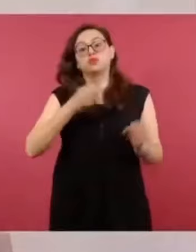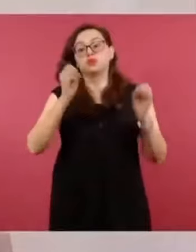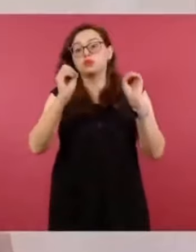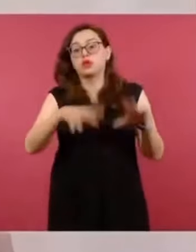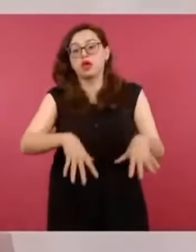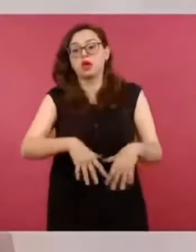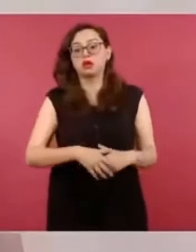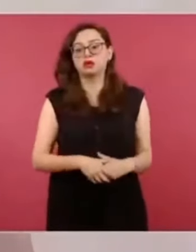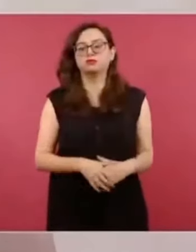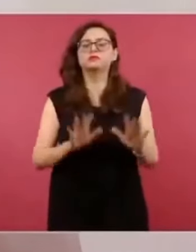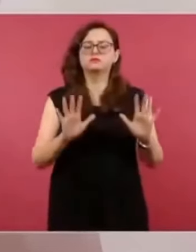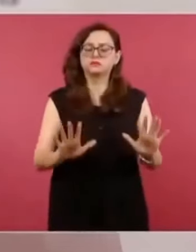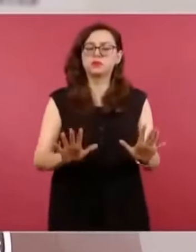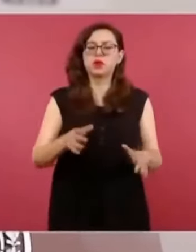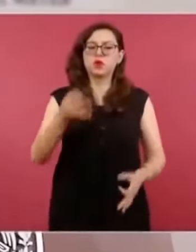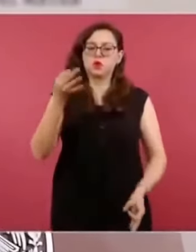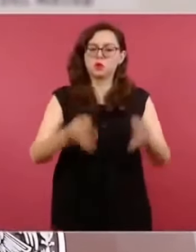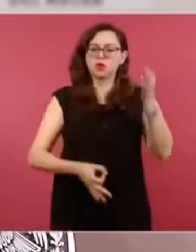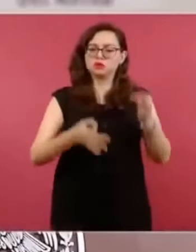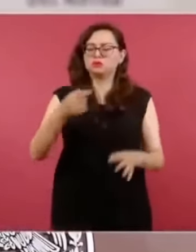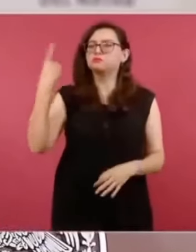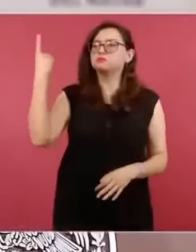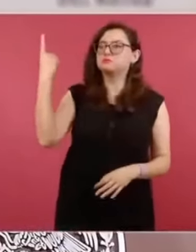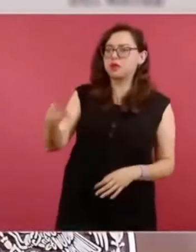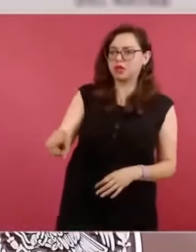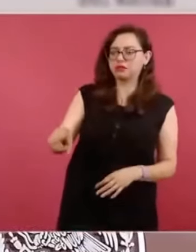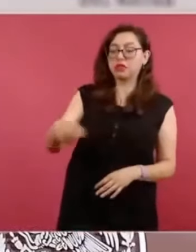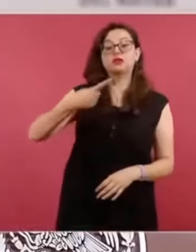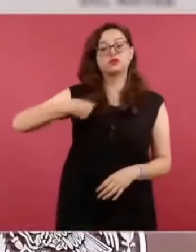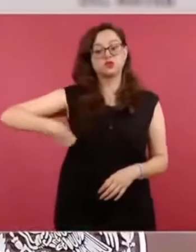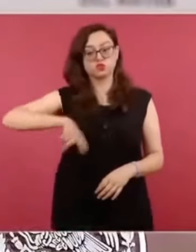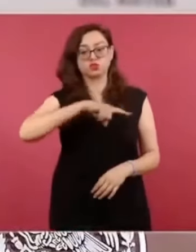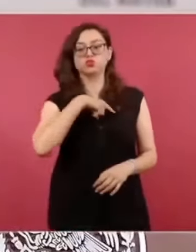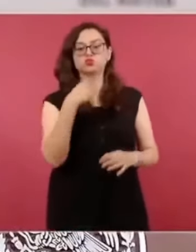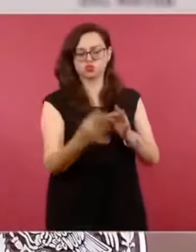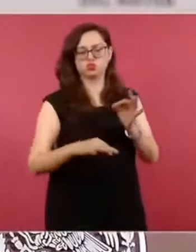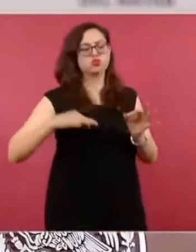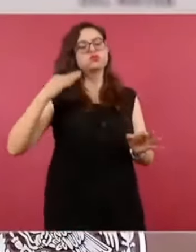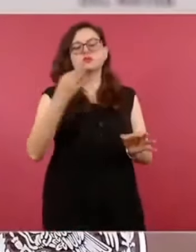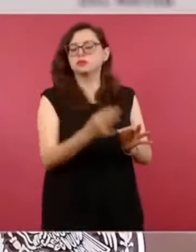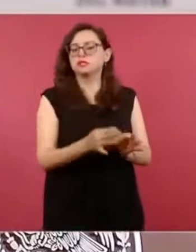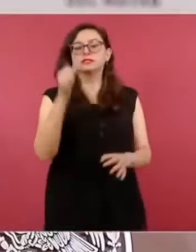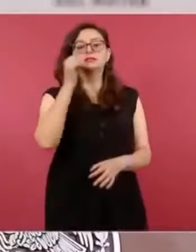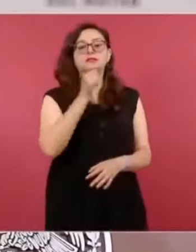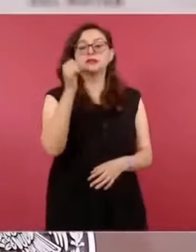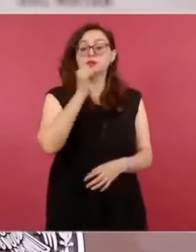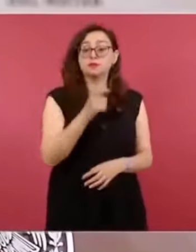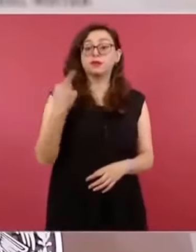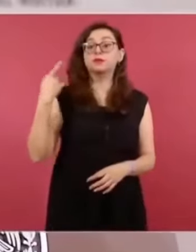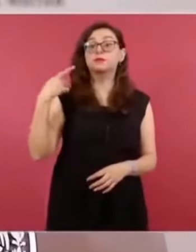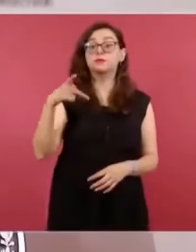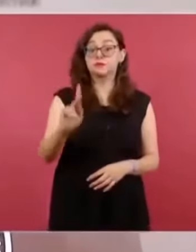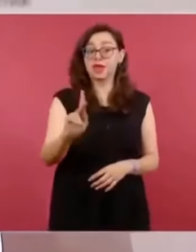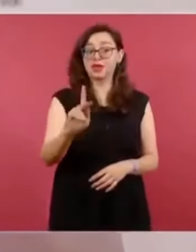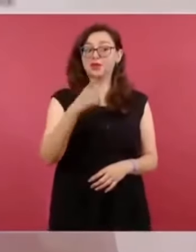incumplido con una orden judicial pero lo vamos a